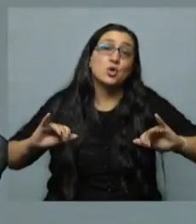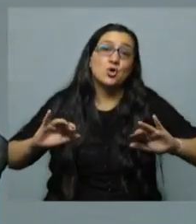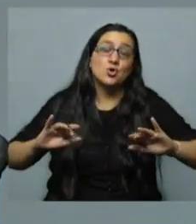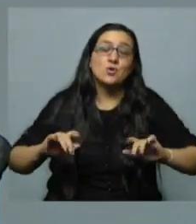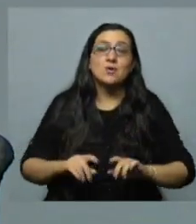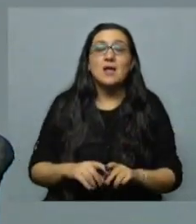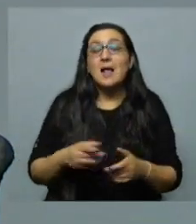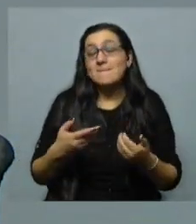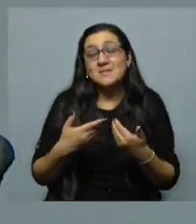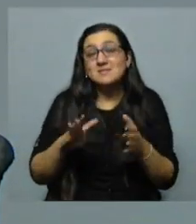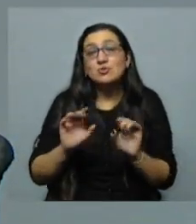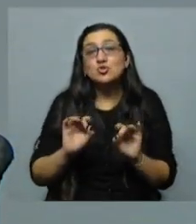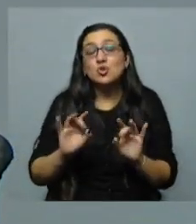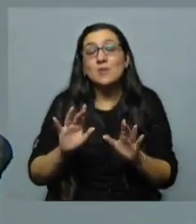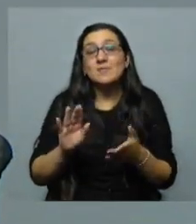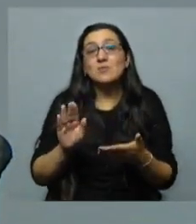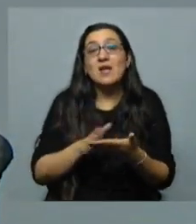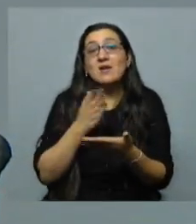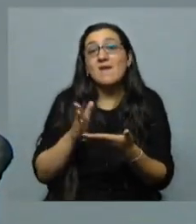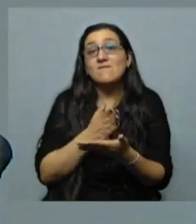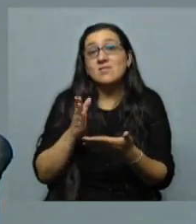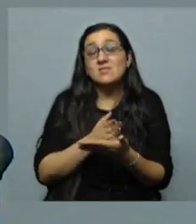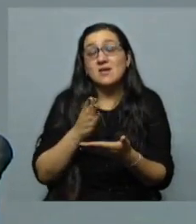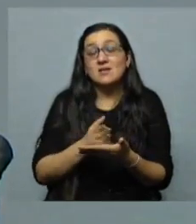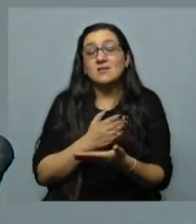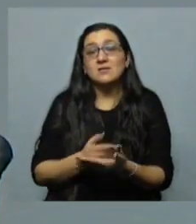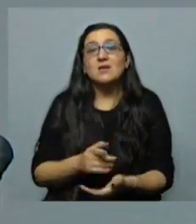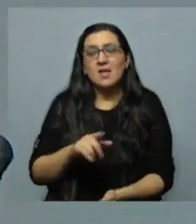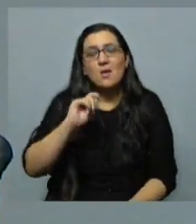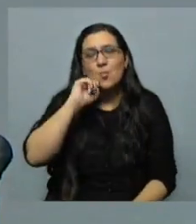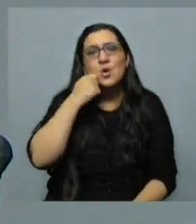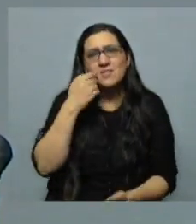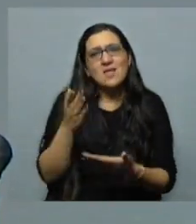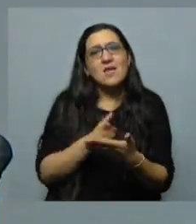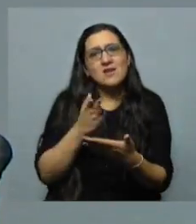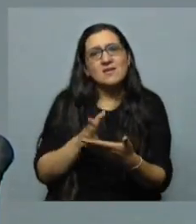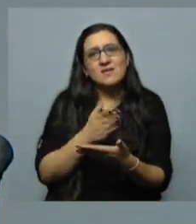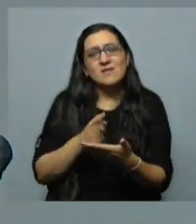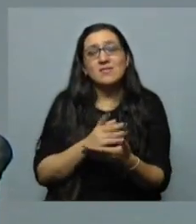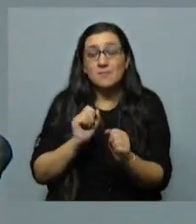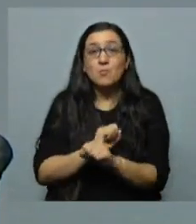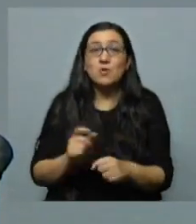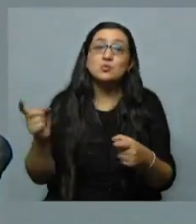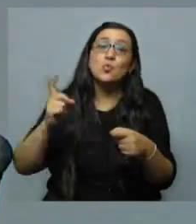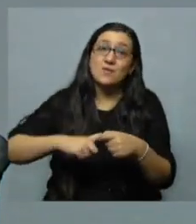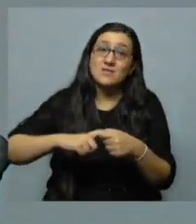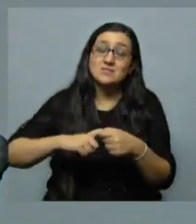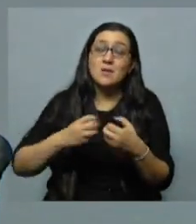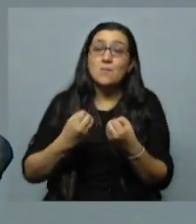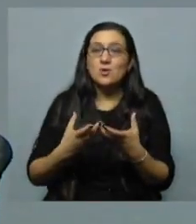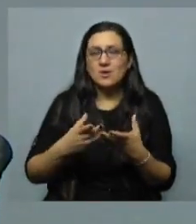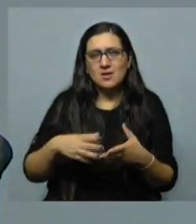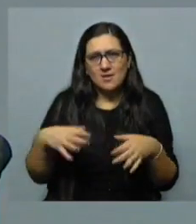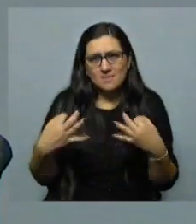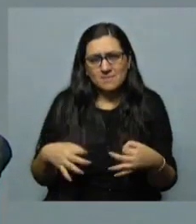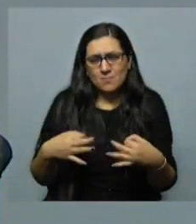es una belleza. Recomendamos que siempre, si pueden, la consigan, la compren, porque es un hallazgo. Que se suscriban, porque realmente es